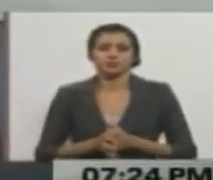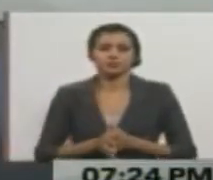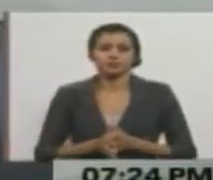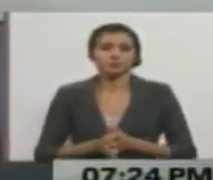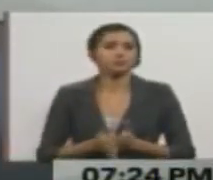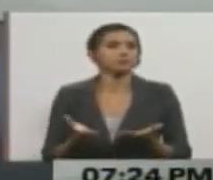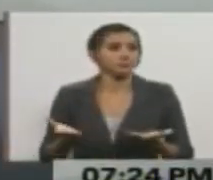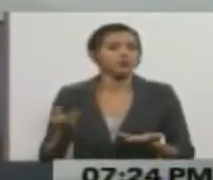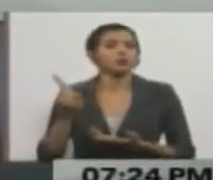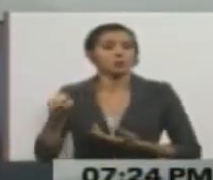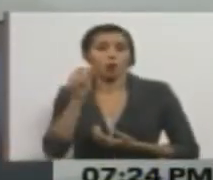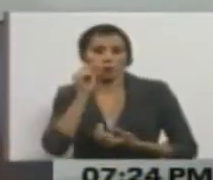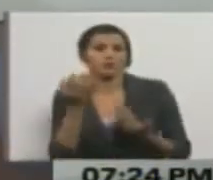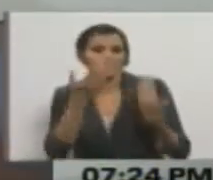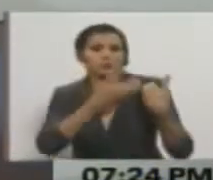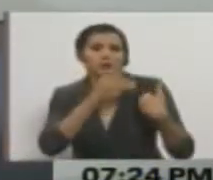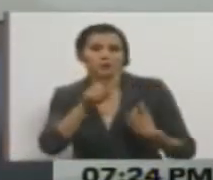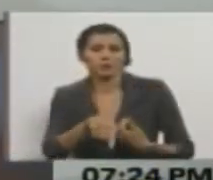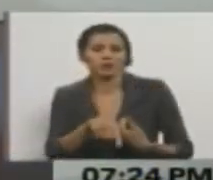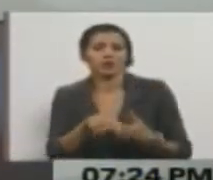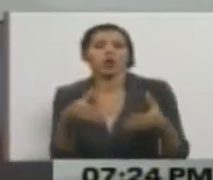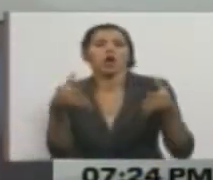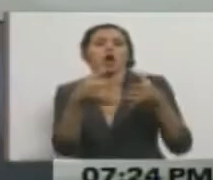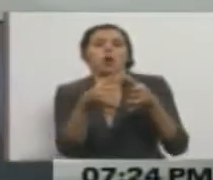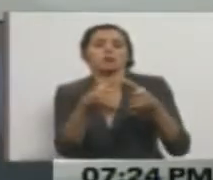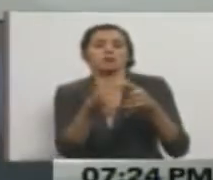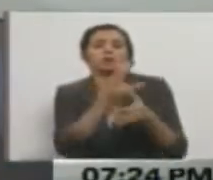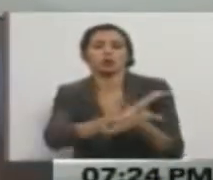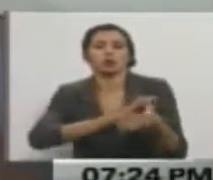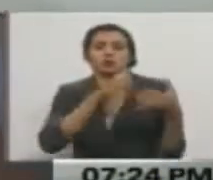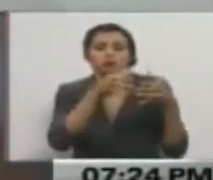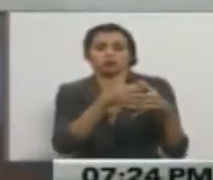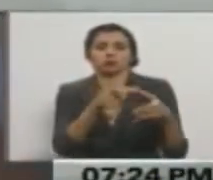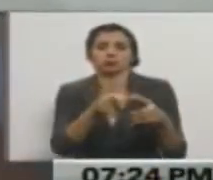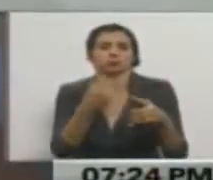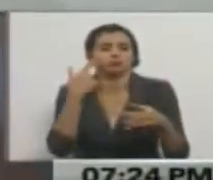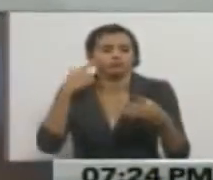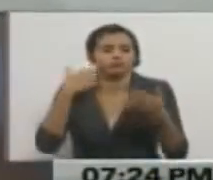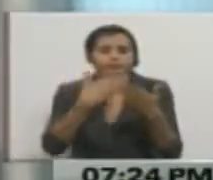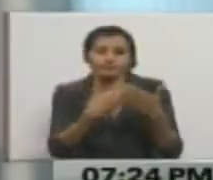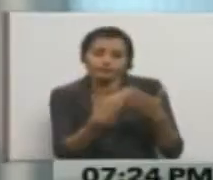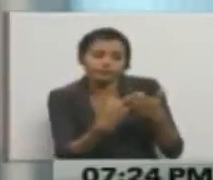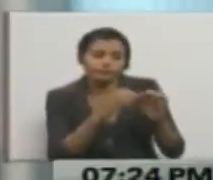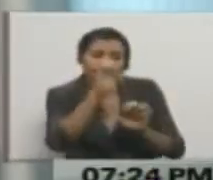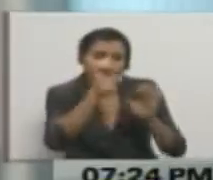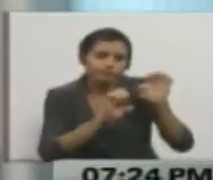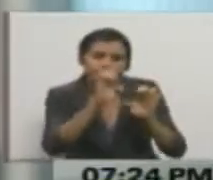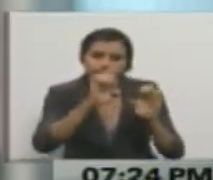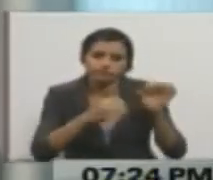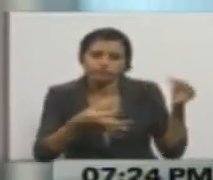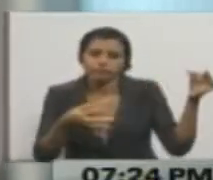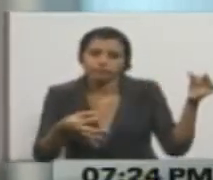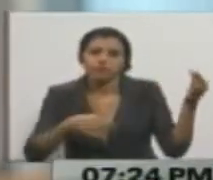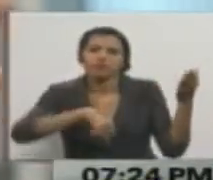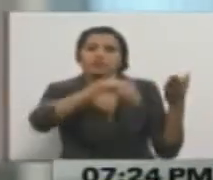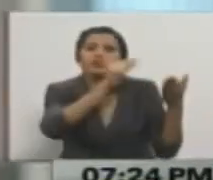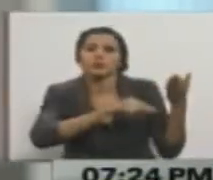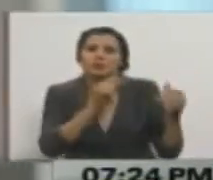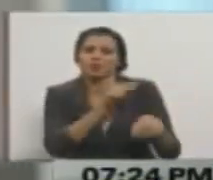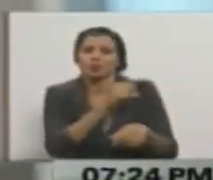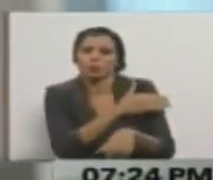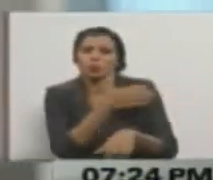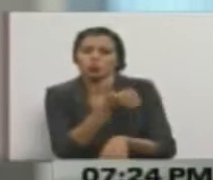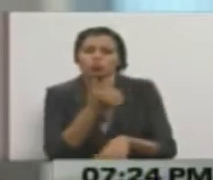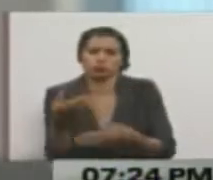quien además está a cargo, junto con una comisión, de precisamente la verificación de las firmas y de todo el proceso